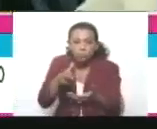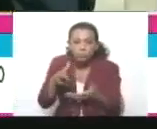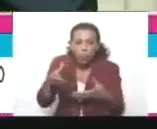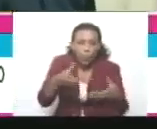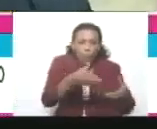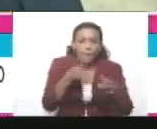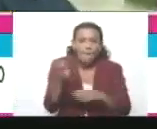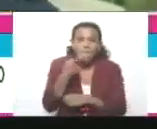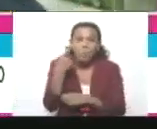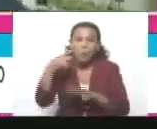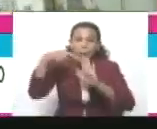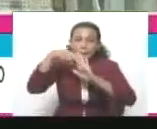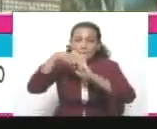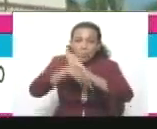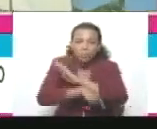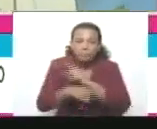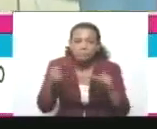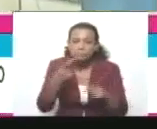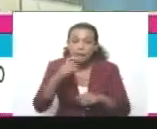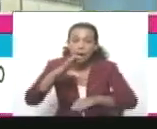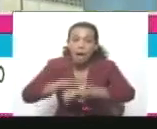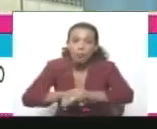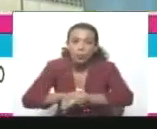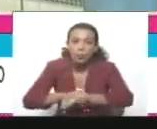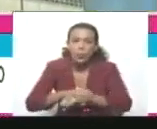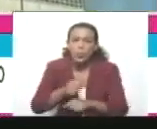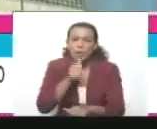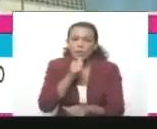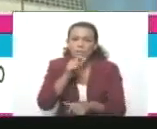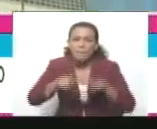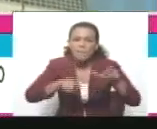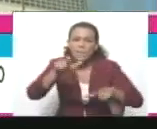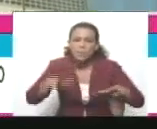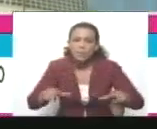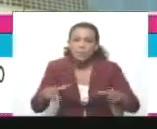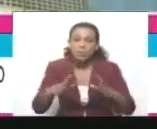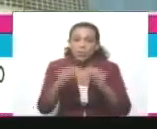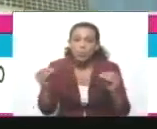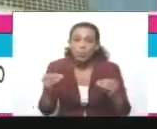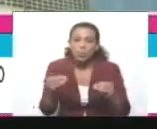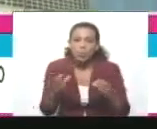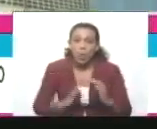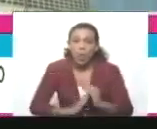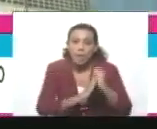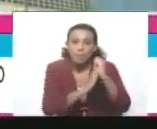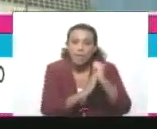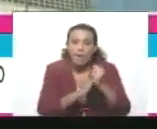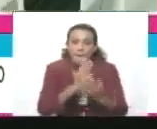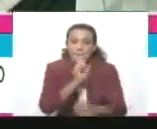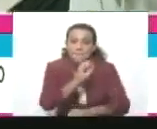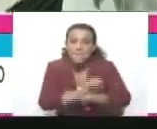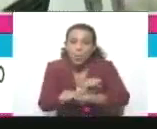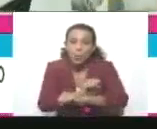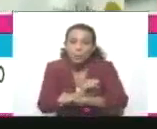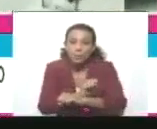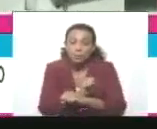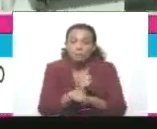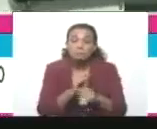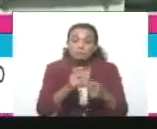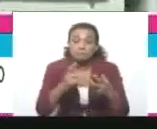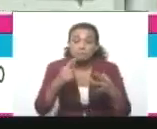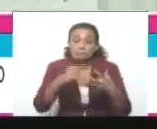búsqueda y captura de todo esto va avanzando y hay un número bastante grande